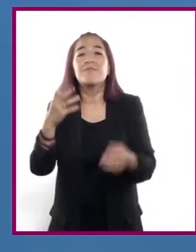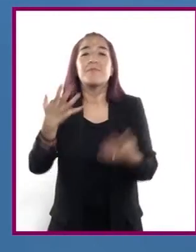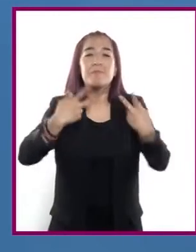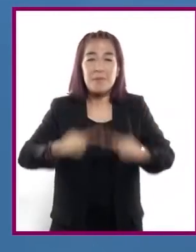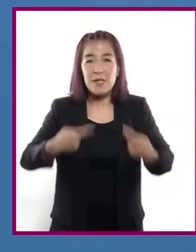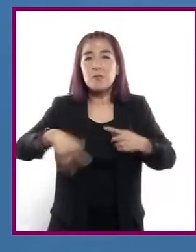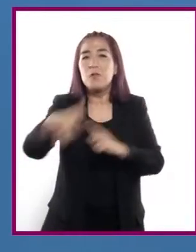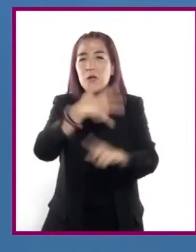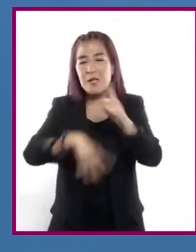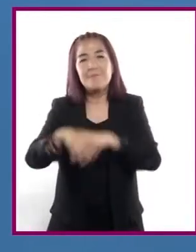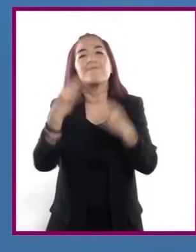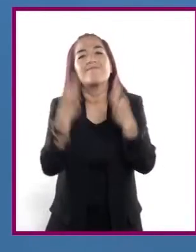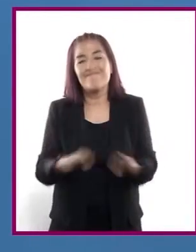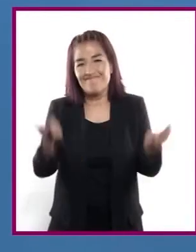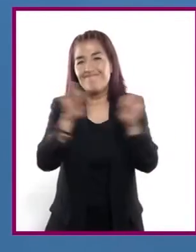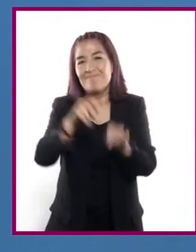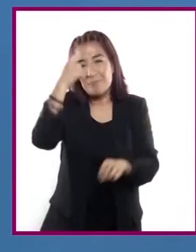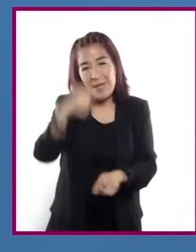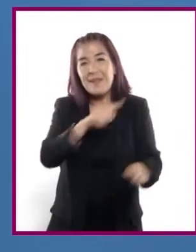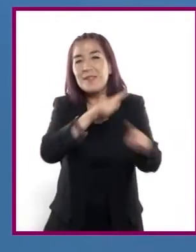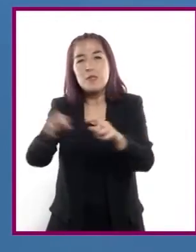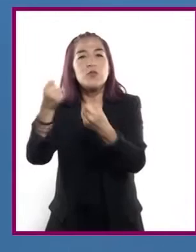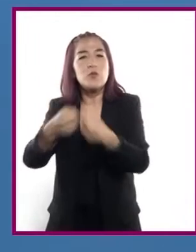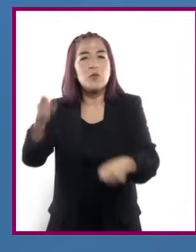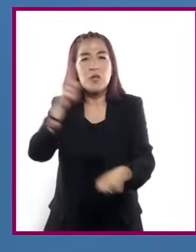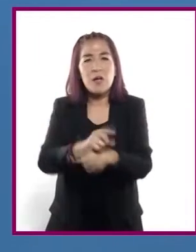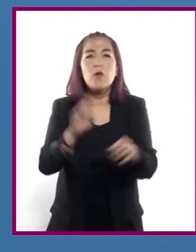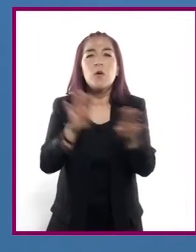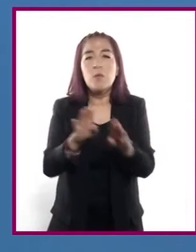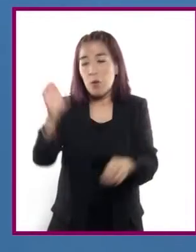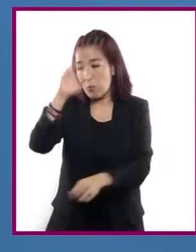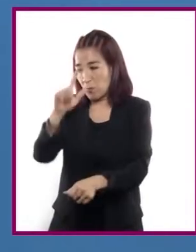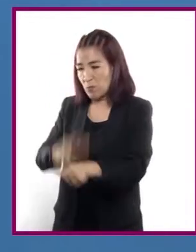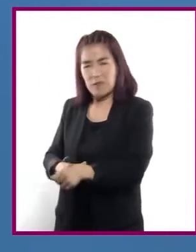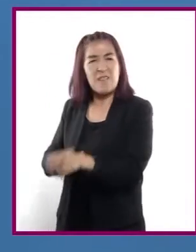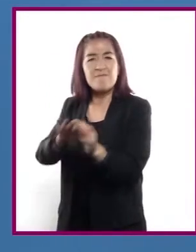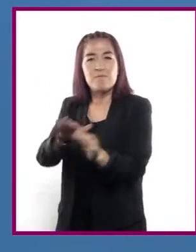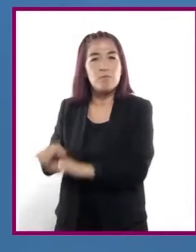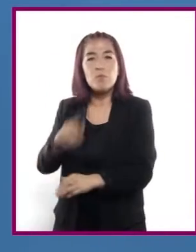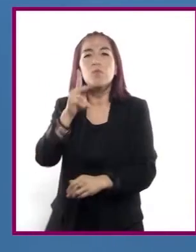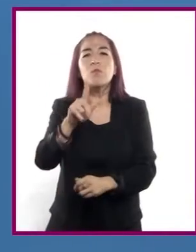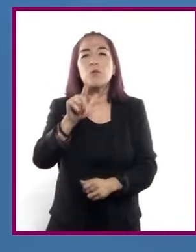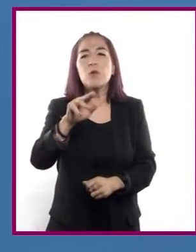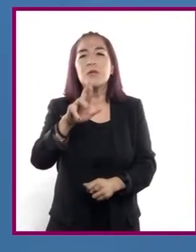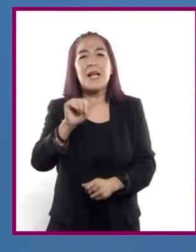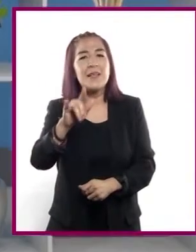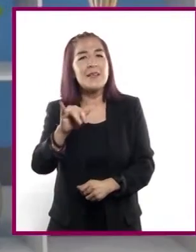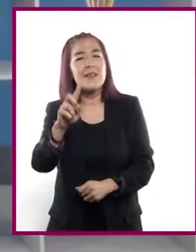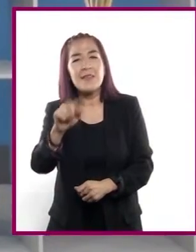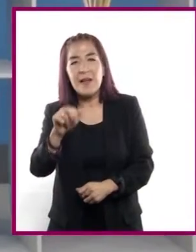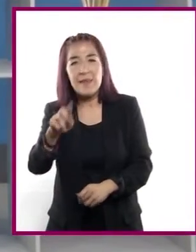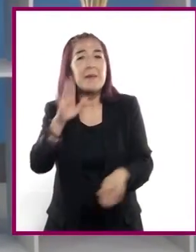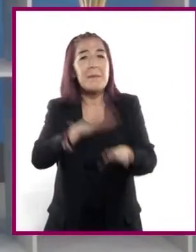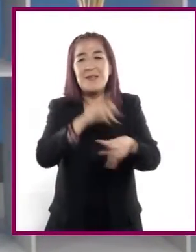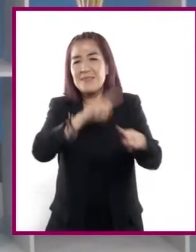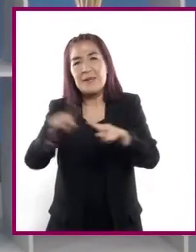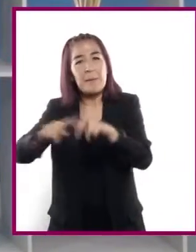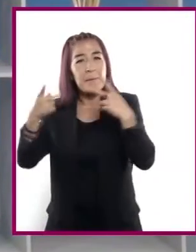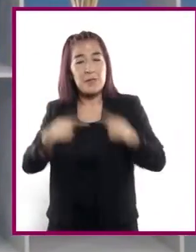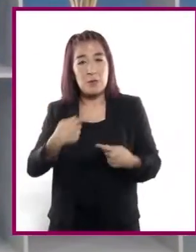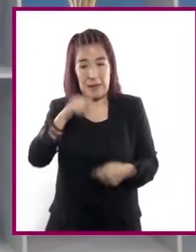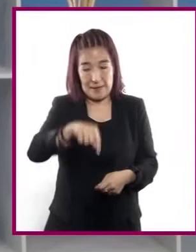importante en todas las sociedades, más allá de la diversidad cultural. Nuestro país no solo